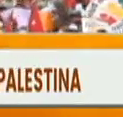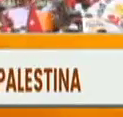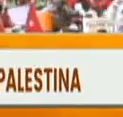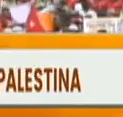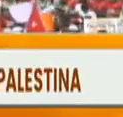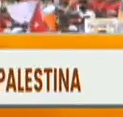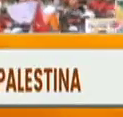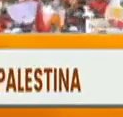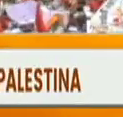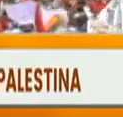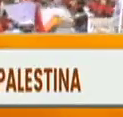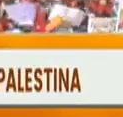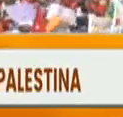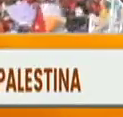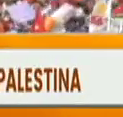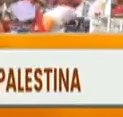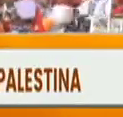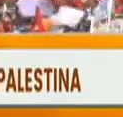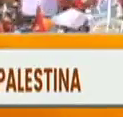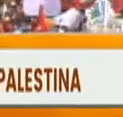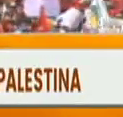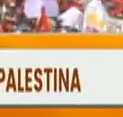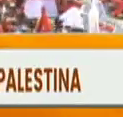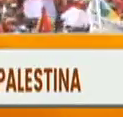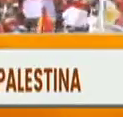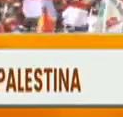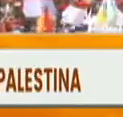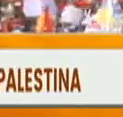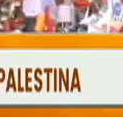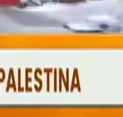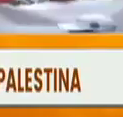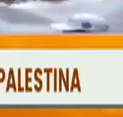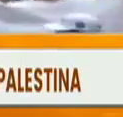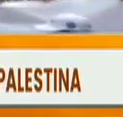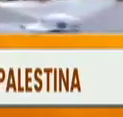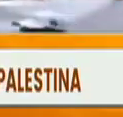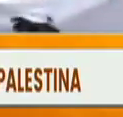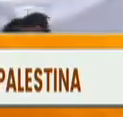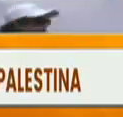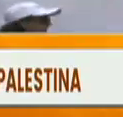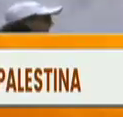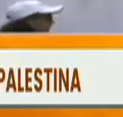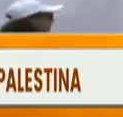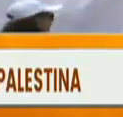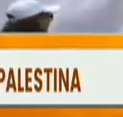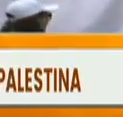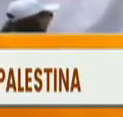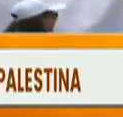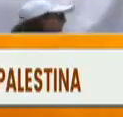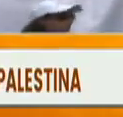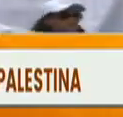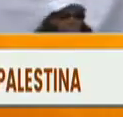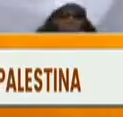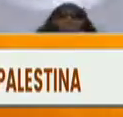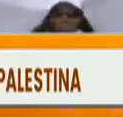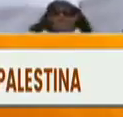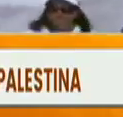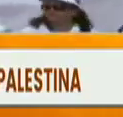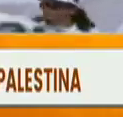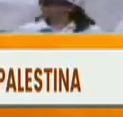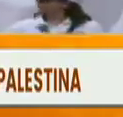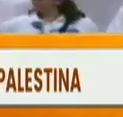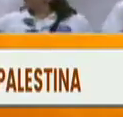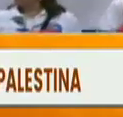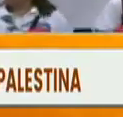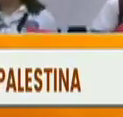caído bombas, porque tenemos un presidente patriota que continúa el legado de ese gigante que fue por el